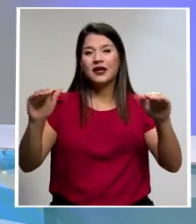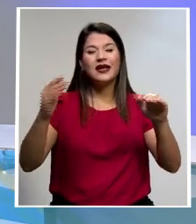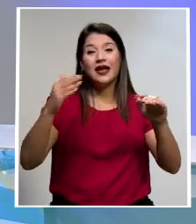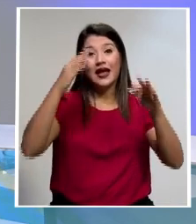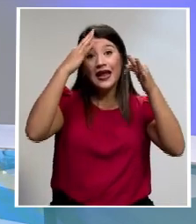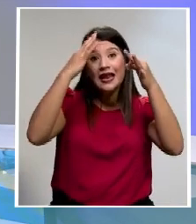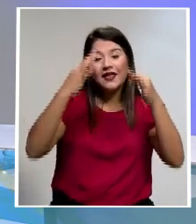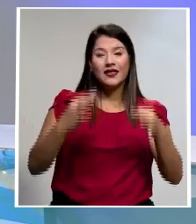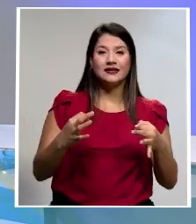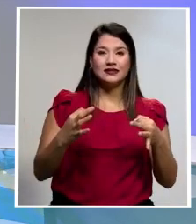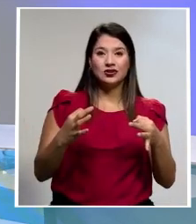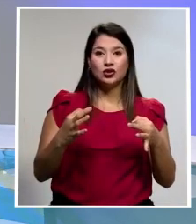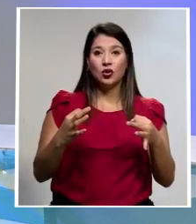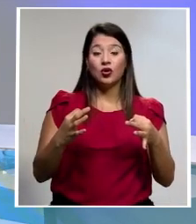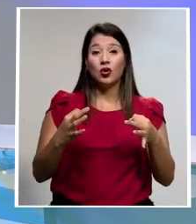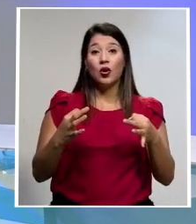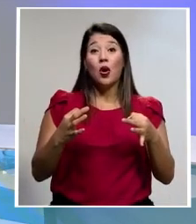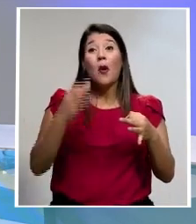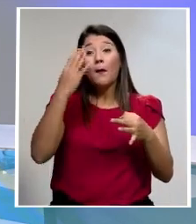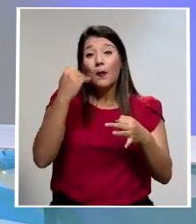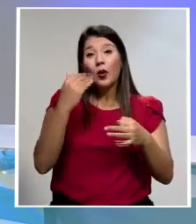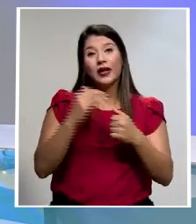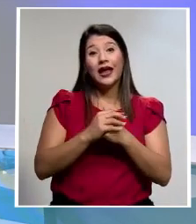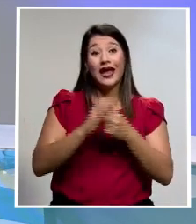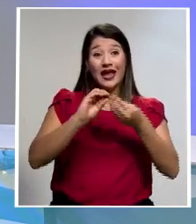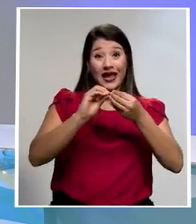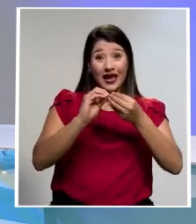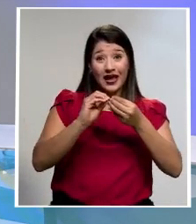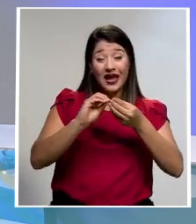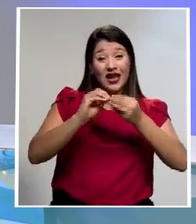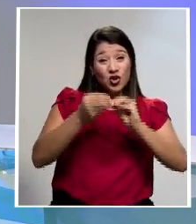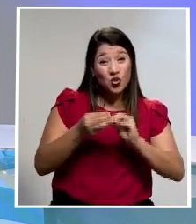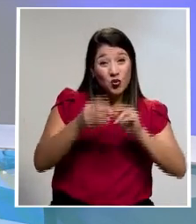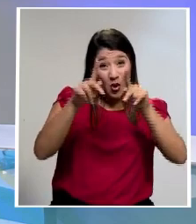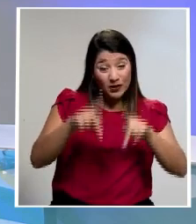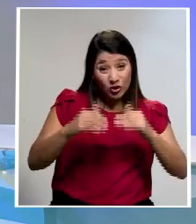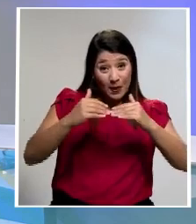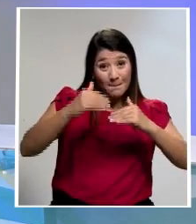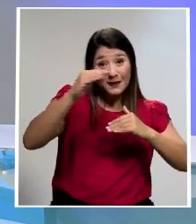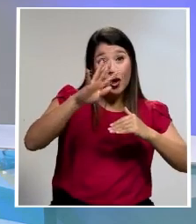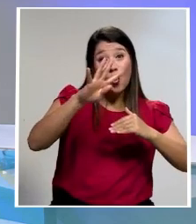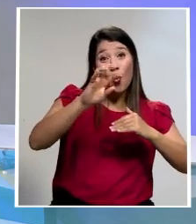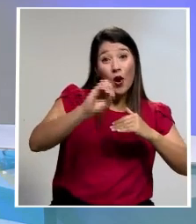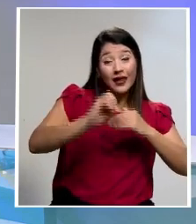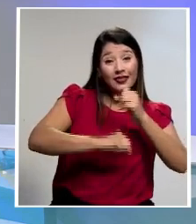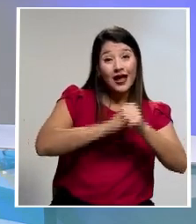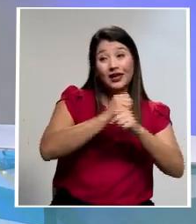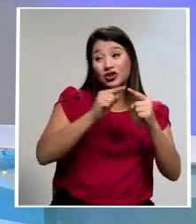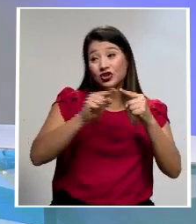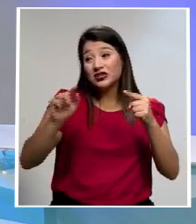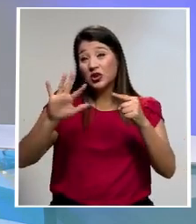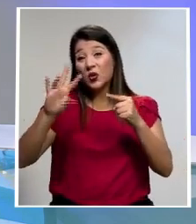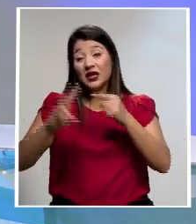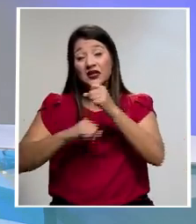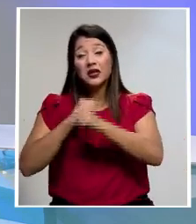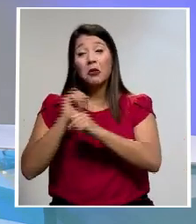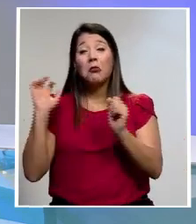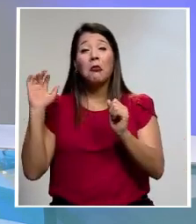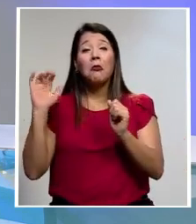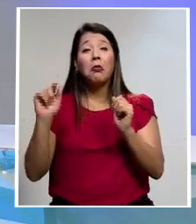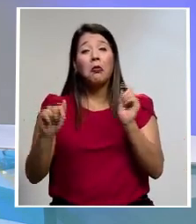decisión tras la reducción de la afluencia de personas entre 40 y 57 años a